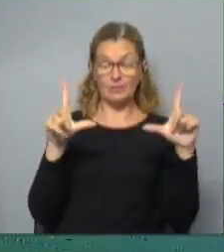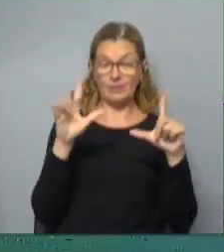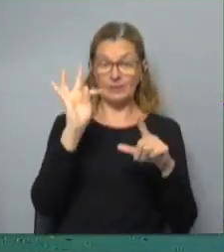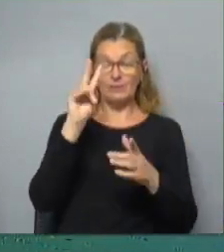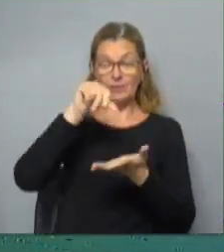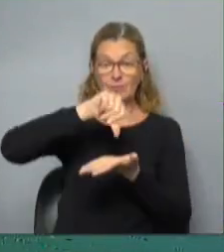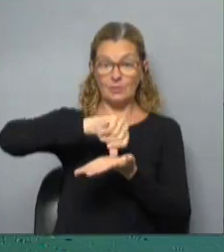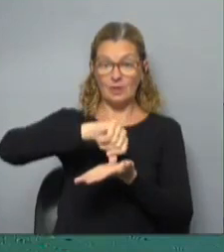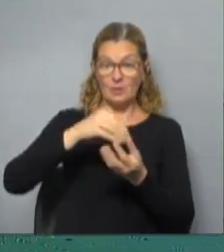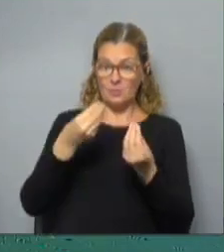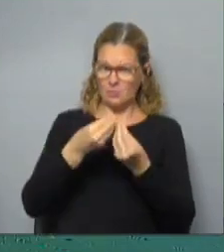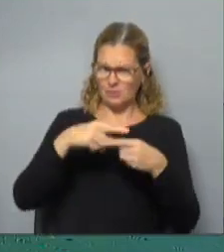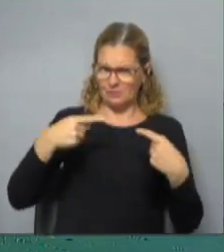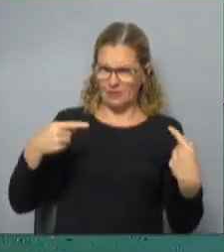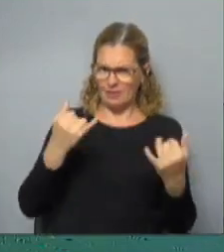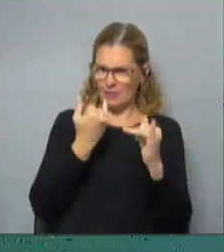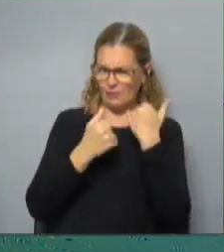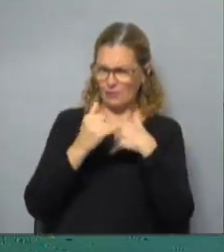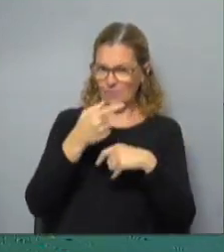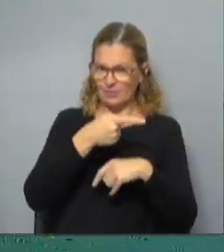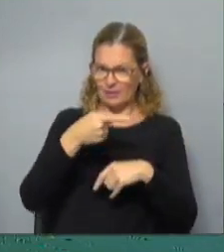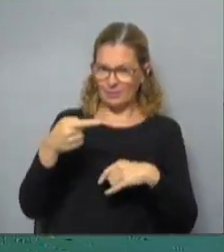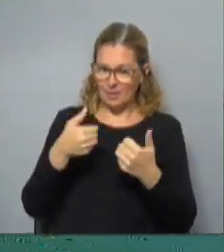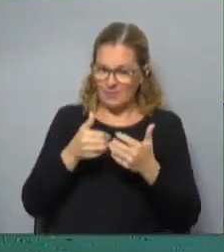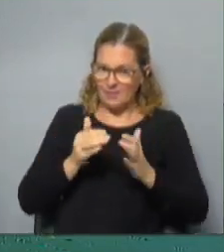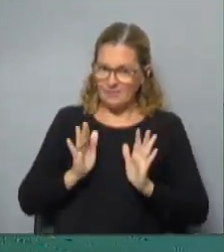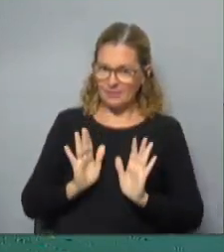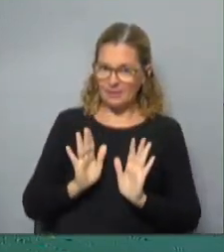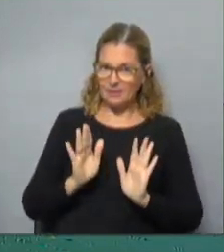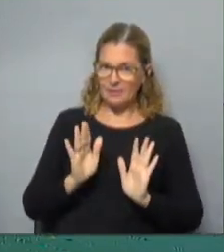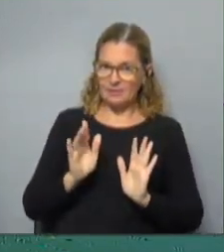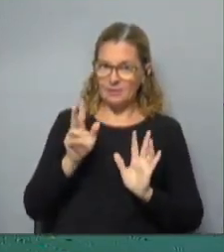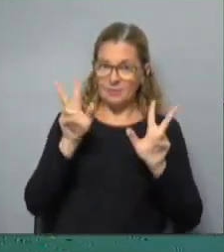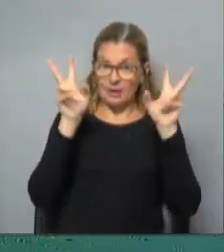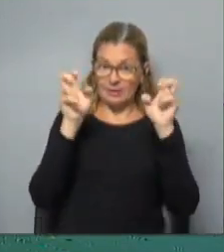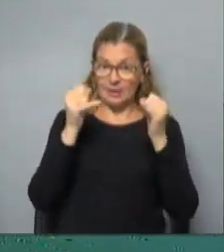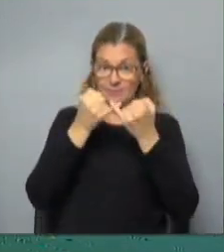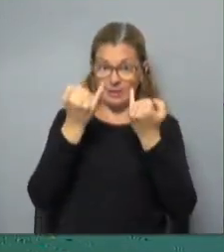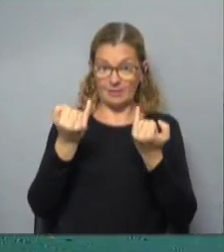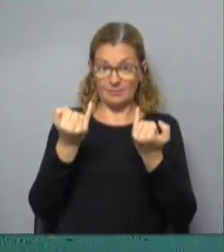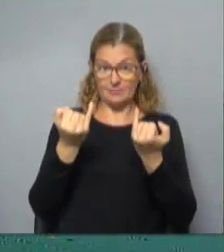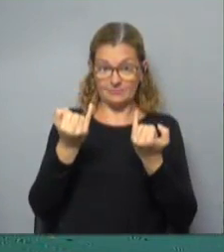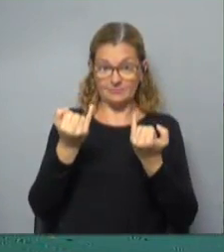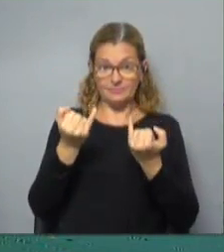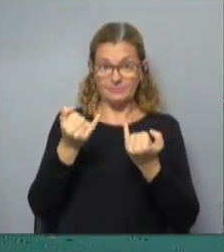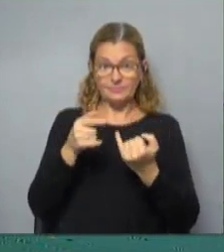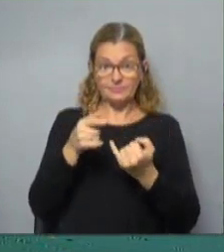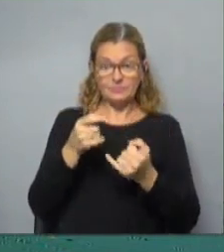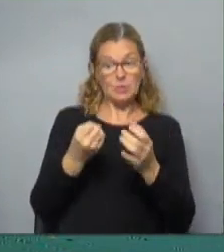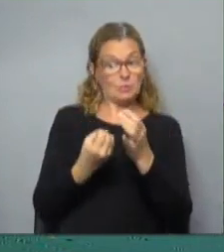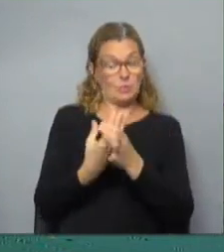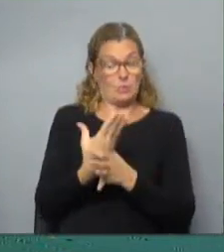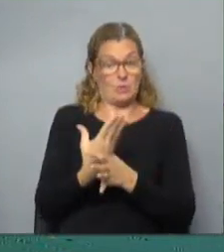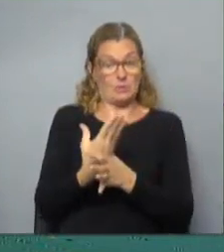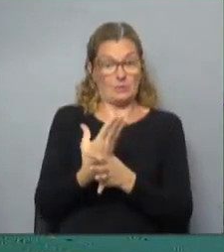de tv ciudad muchísimas noticias para empezar esta semana porque si te parece empezamos con el tema el día de ahora ahora hiciera fresquito o fresquito